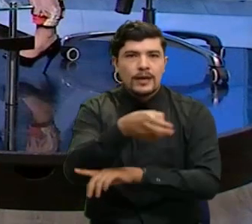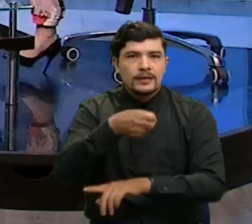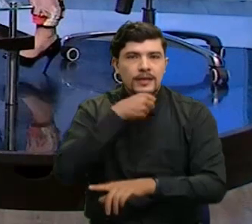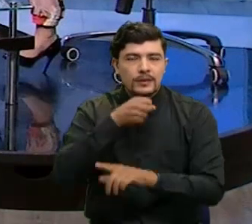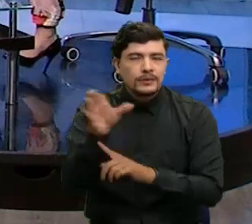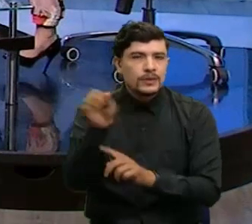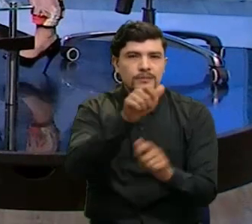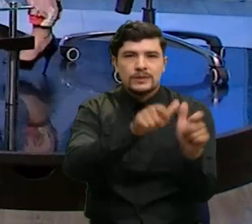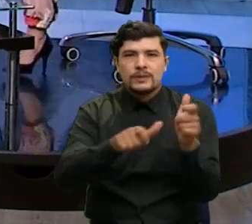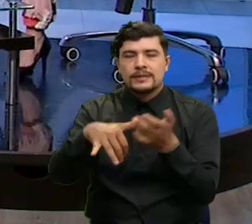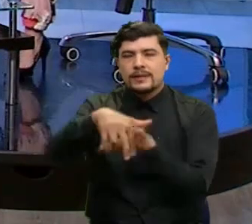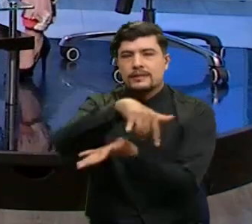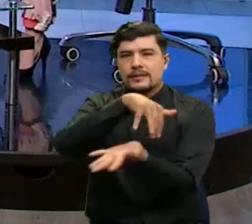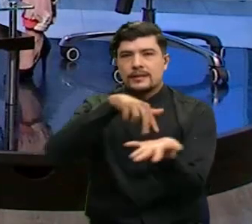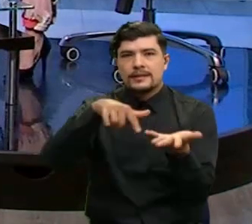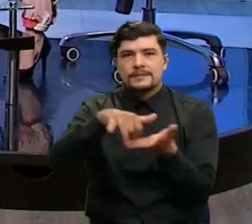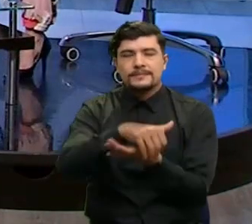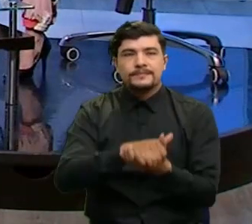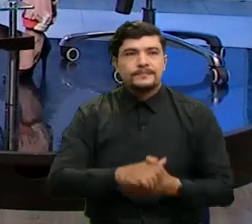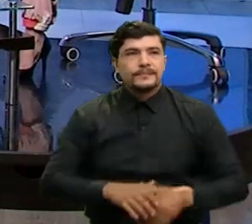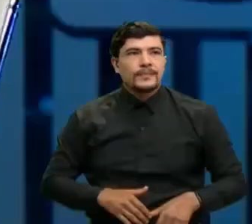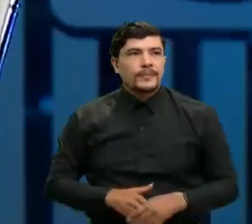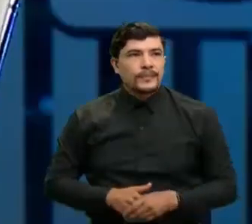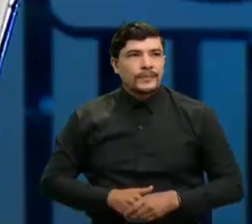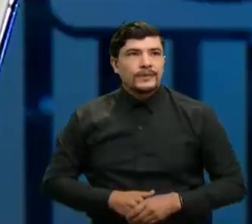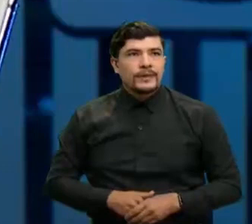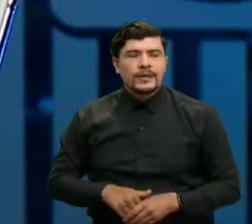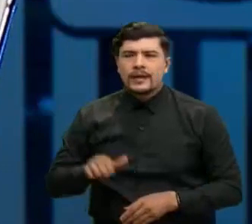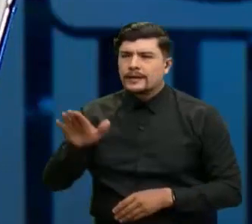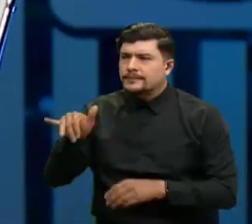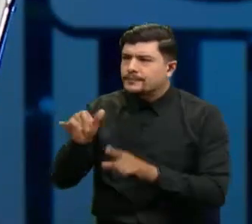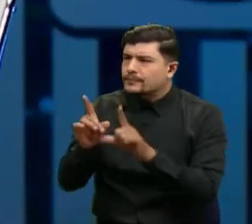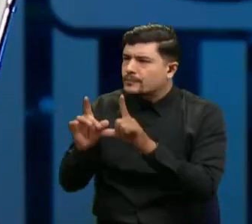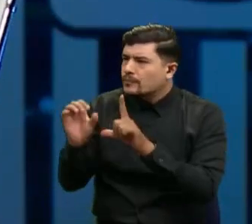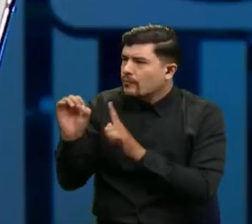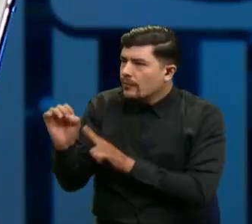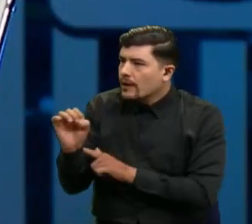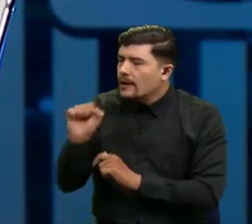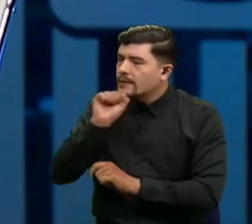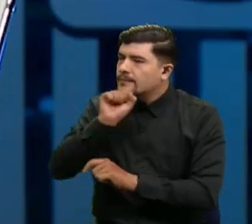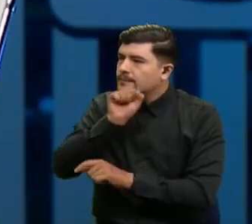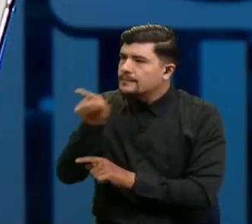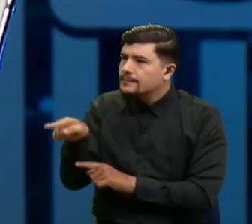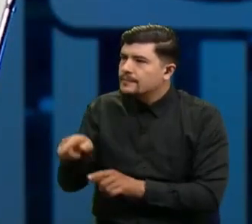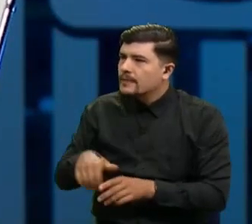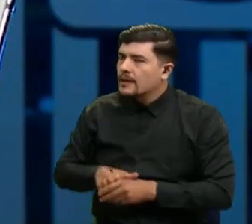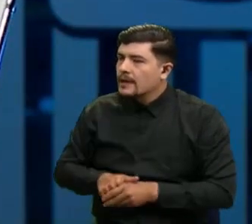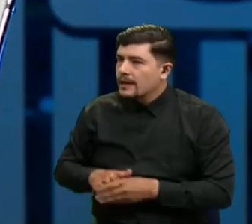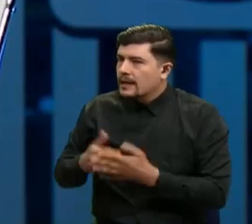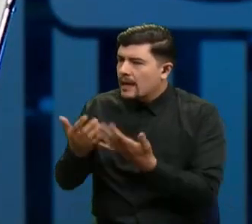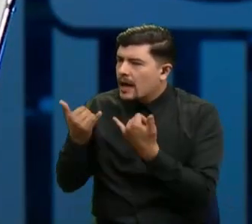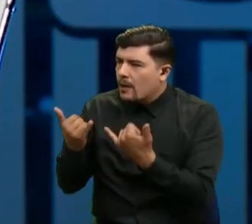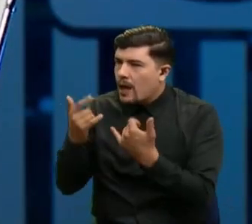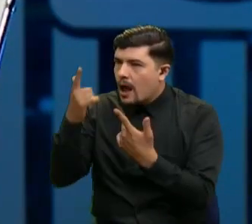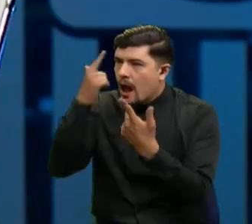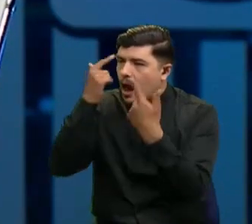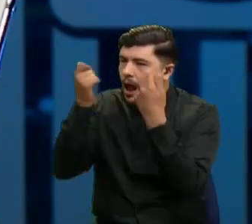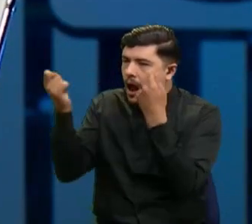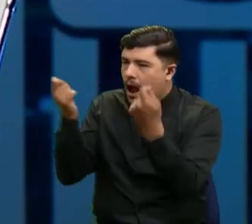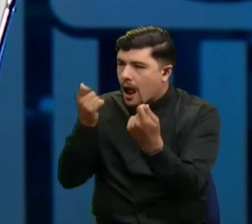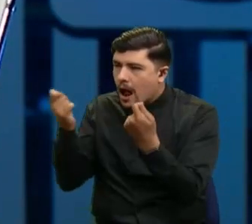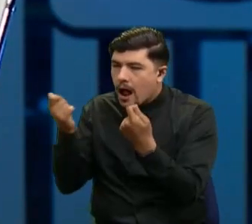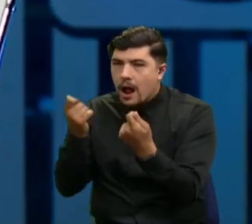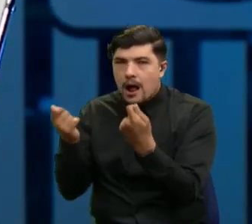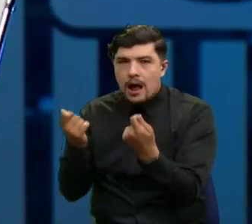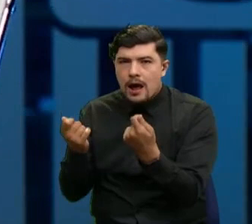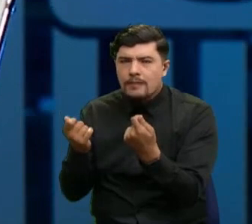todos los santandereanos. Doctor Felipe González, ¿por qué la vacunación se ha convertido en esa principal estrategia que se ha venido utilizando para